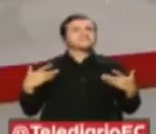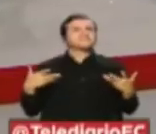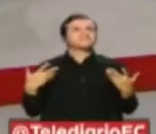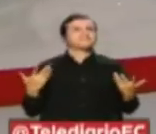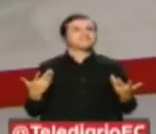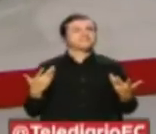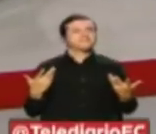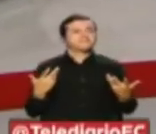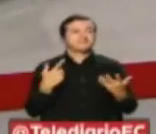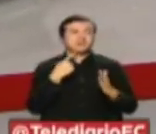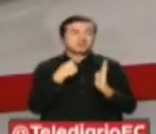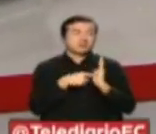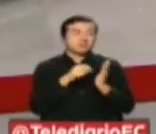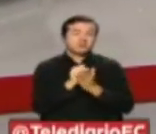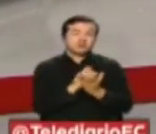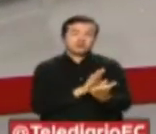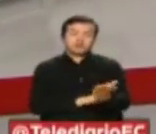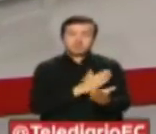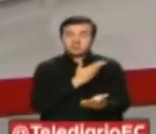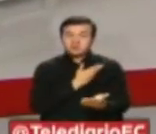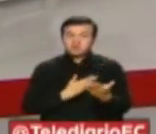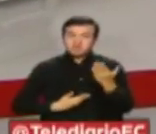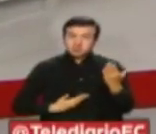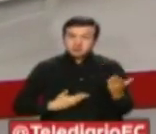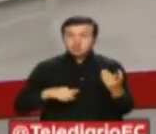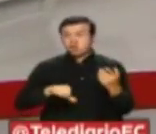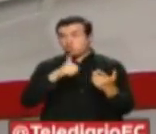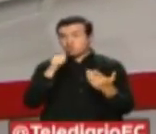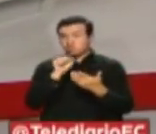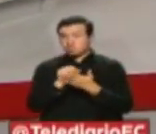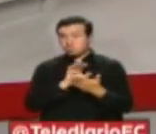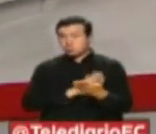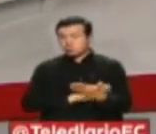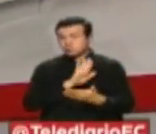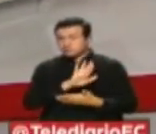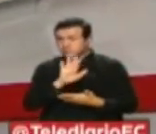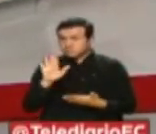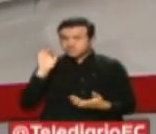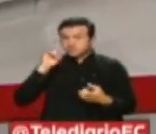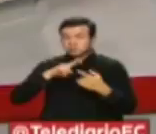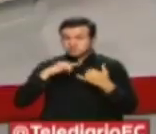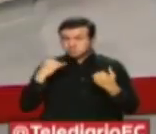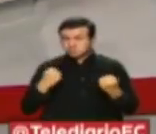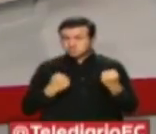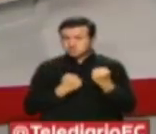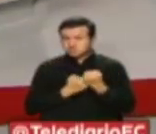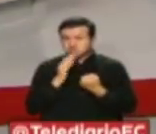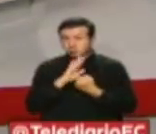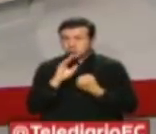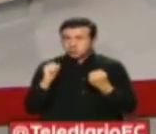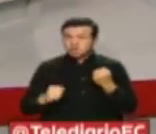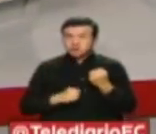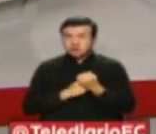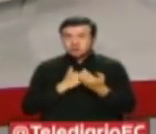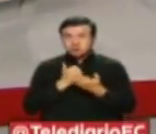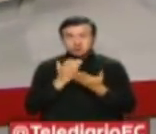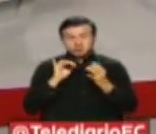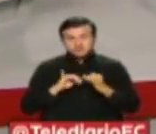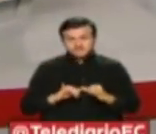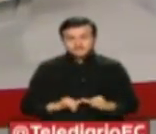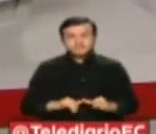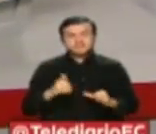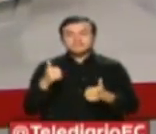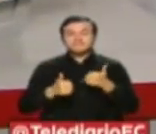uno de ellos es el proyecto del ejecutivo hay otros proyectos que sin embargo también aportan tienen sus aportes en esta materia